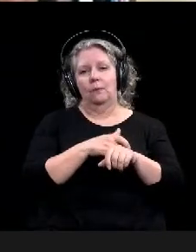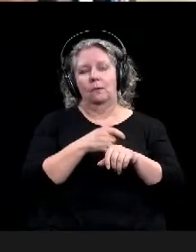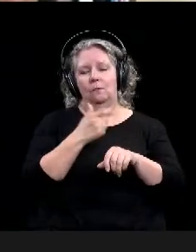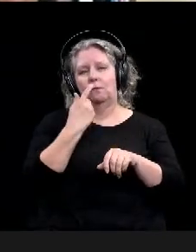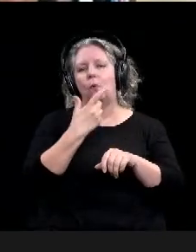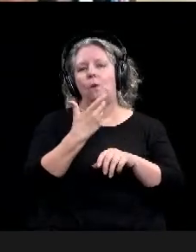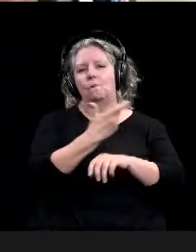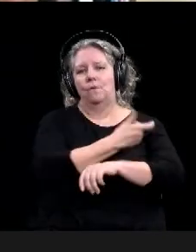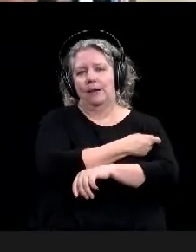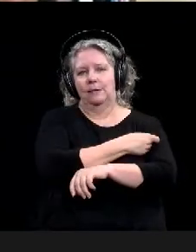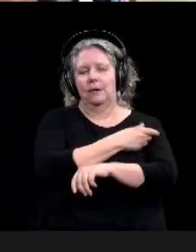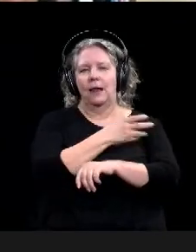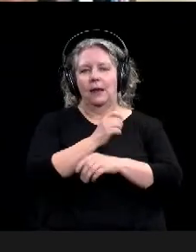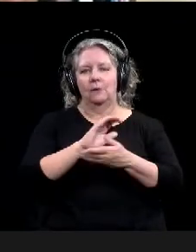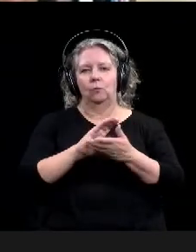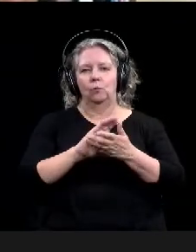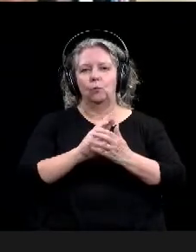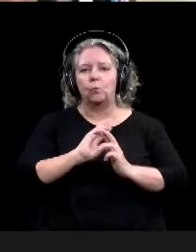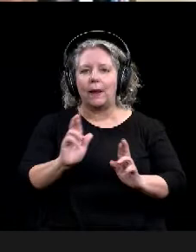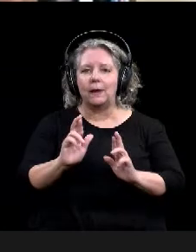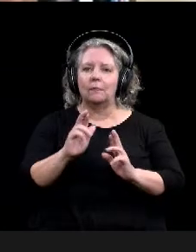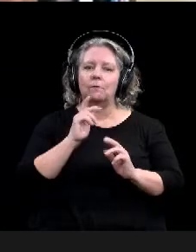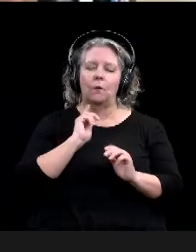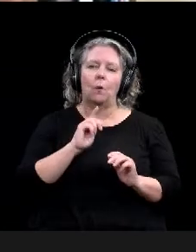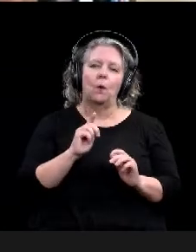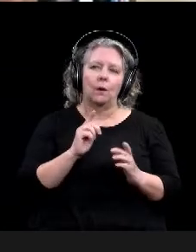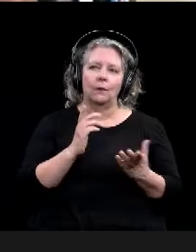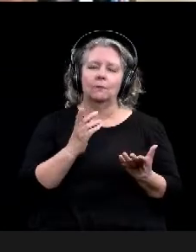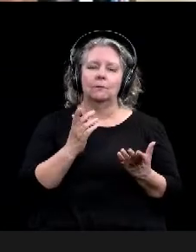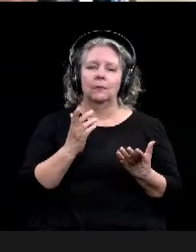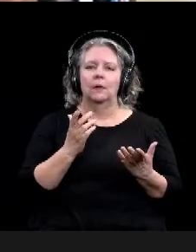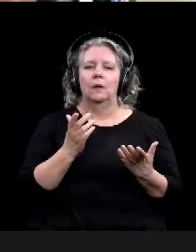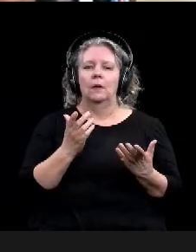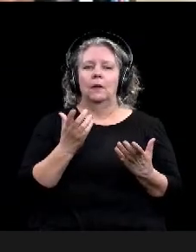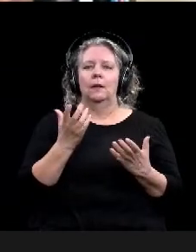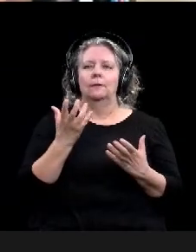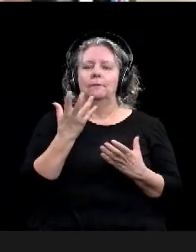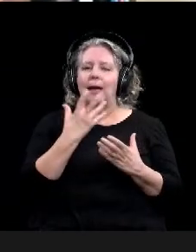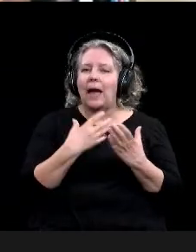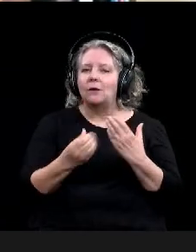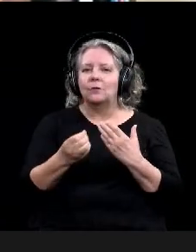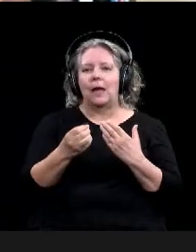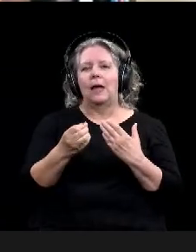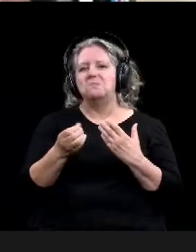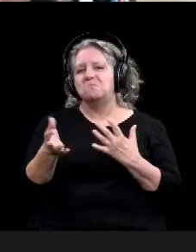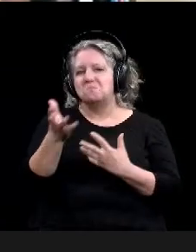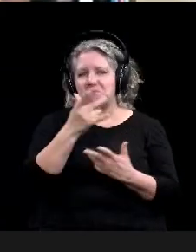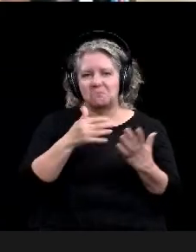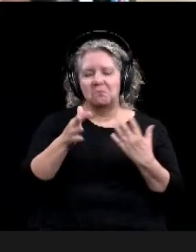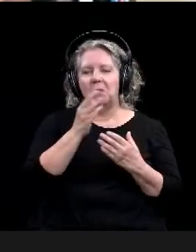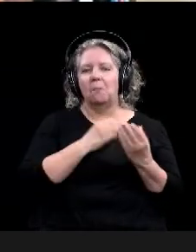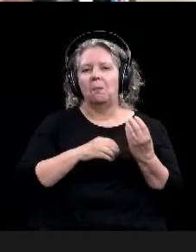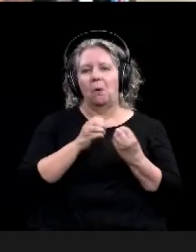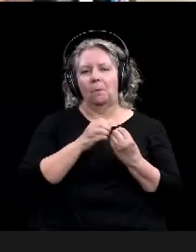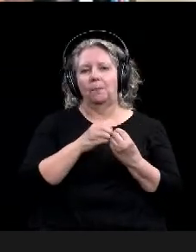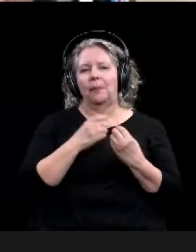tiempos que puedan tener ese presente de salir más gracias muchas gracias